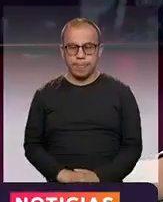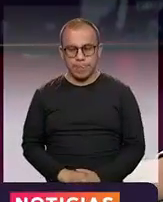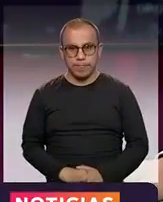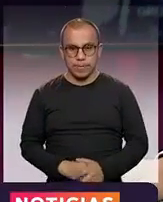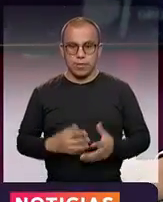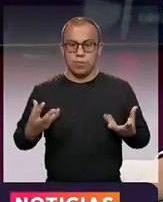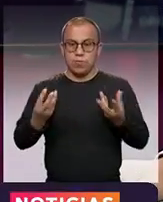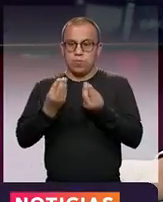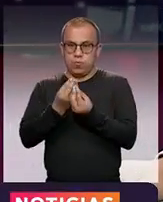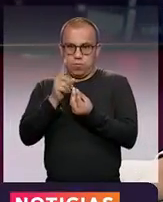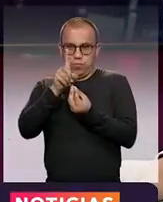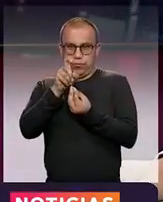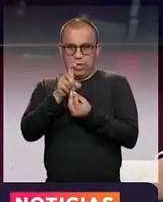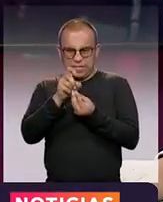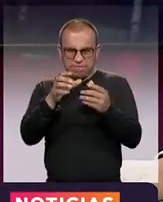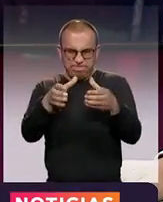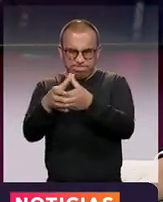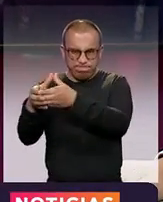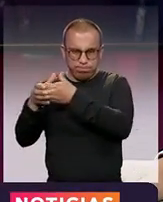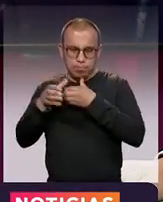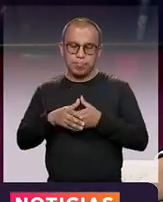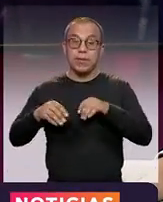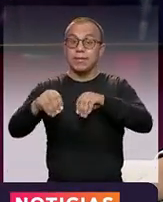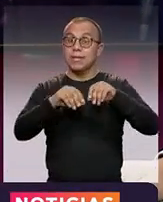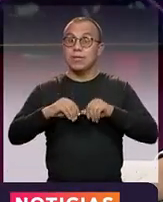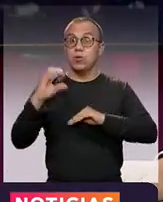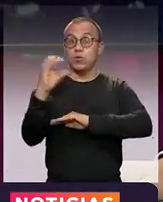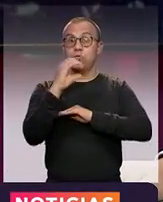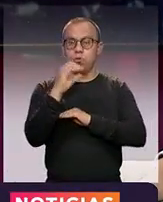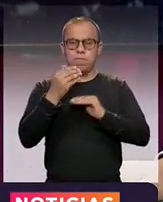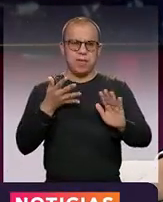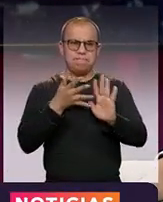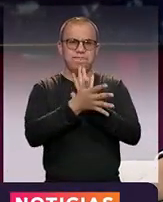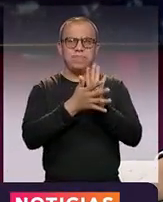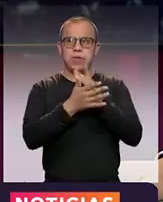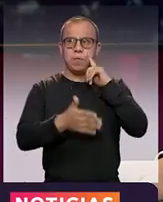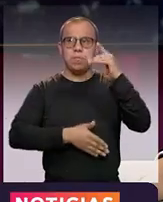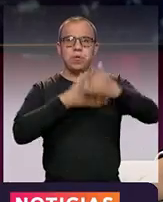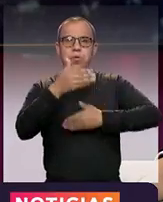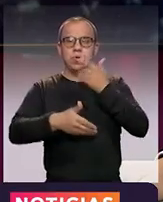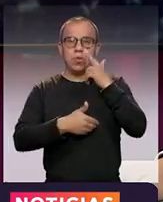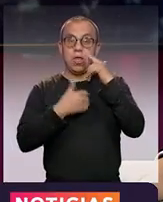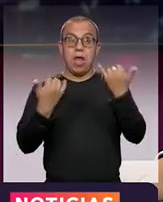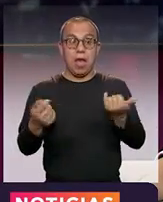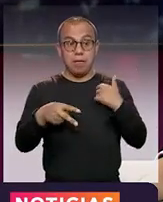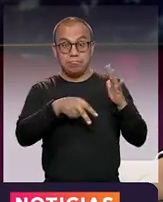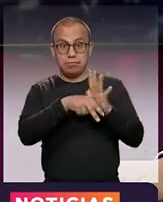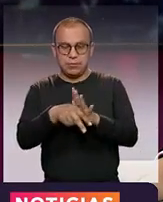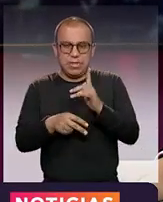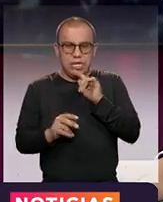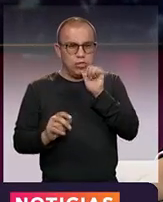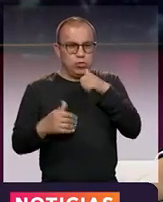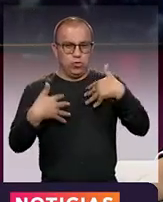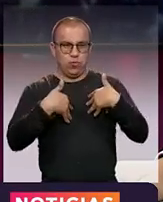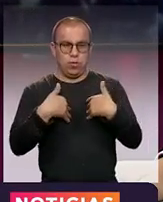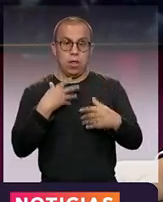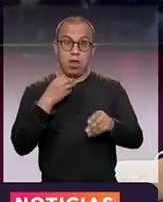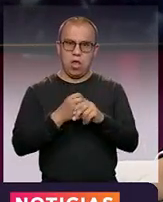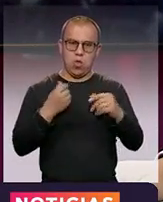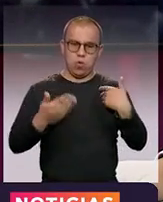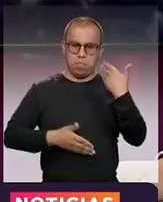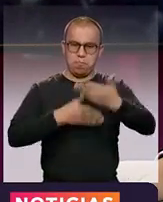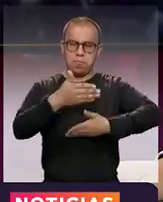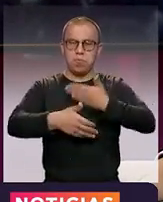6 organizaciones indígenas de los territorios de Colombia denunciaron en Bogotá homicidios y desplazamientos de los cuales son víctimas. Pidieron